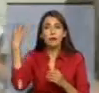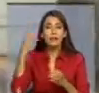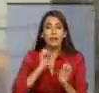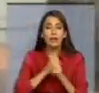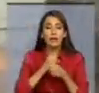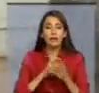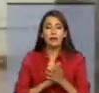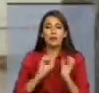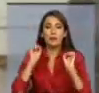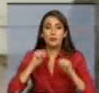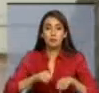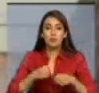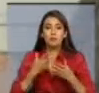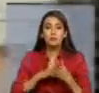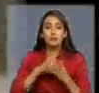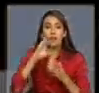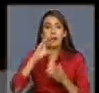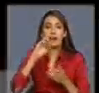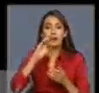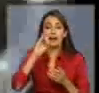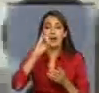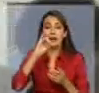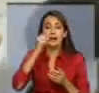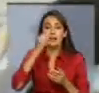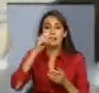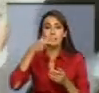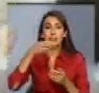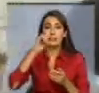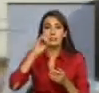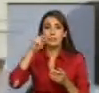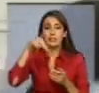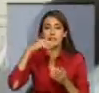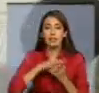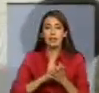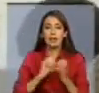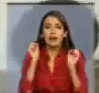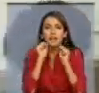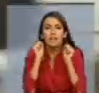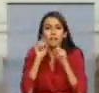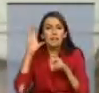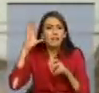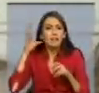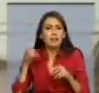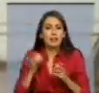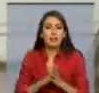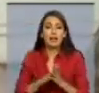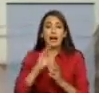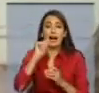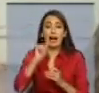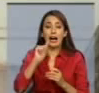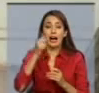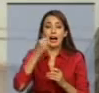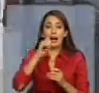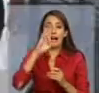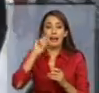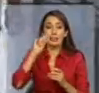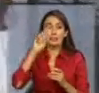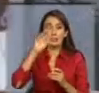pues la Carichina es la guambra de Fecia, ¿no? Ahora no está haciendo mucho frío en Cuenca, más bien está haciendo Astaray. Astaray, está la calor de una